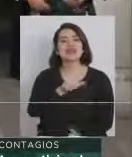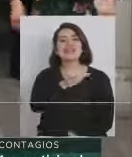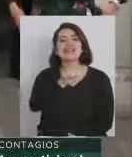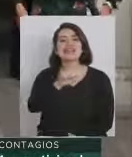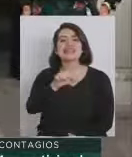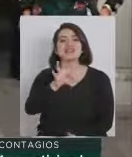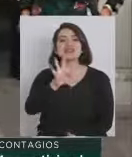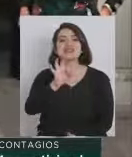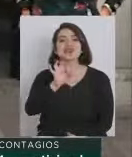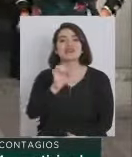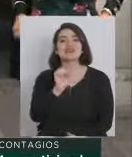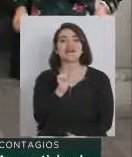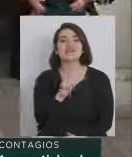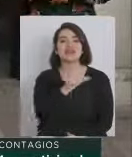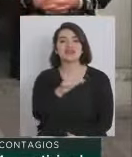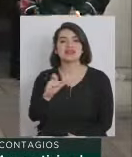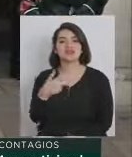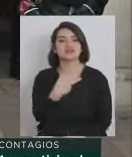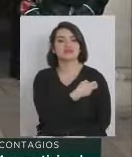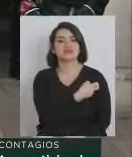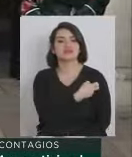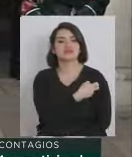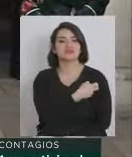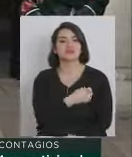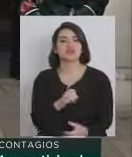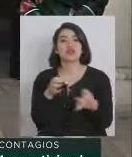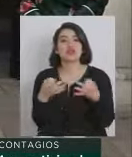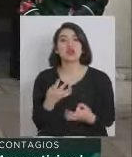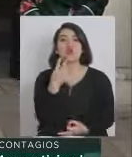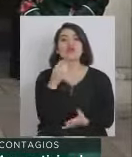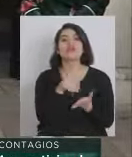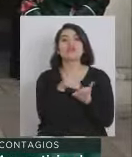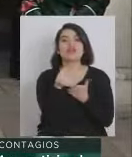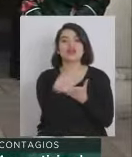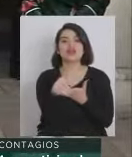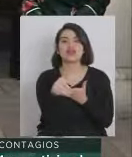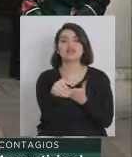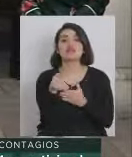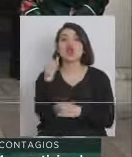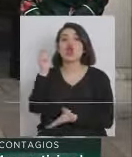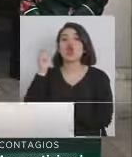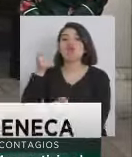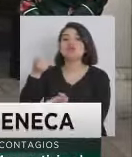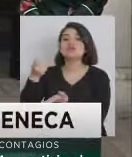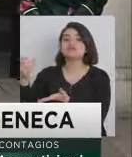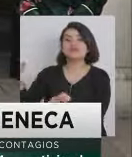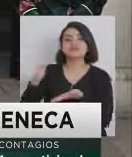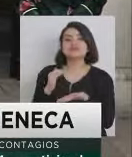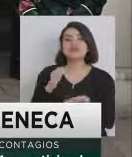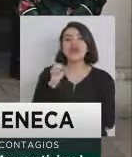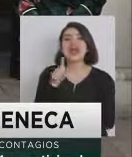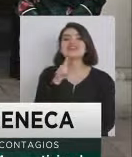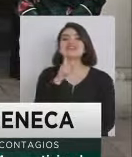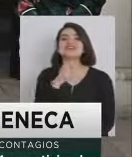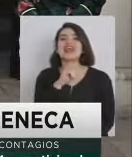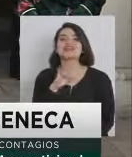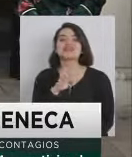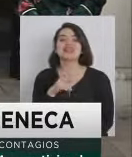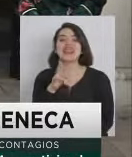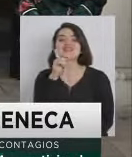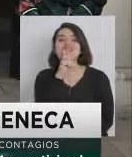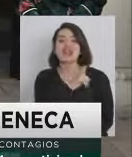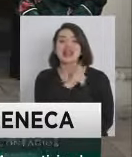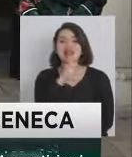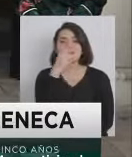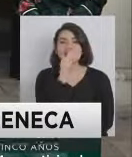6.650.000 dosis se componen en 4 millones de dosis que se están adquiriendo directamente a AstraZeneca y que van a empezar a llegar probablemente a fines de marzo